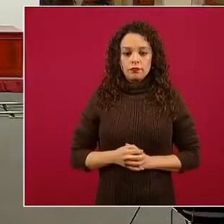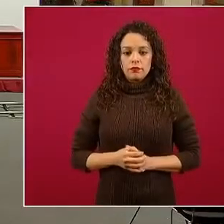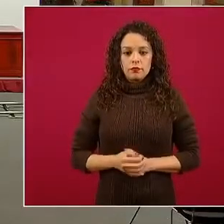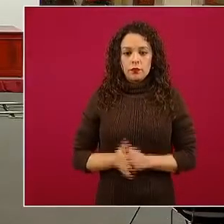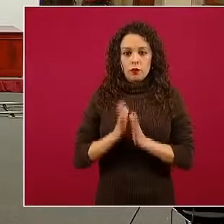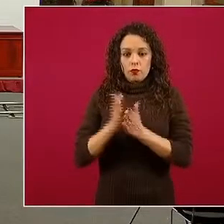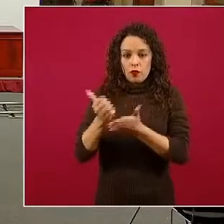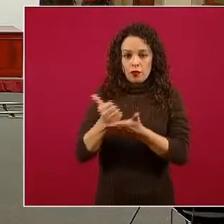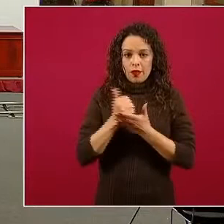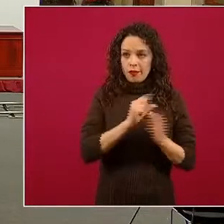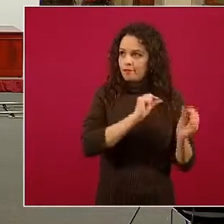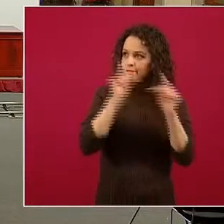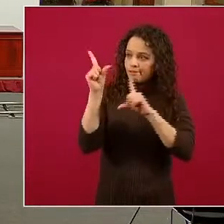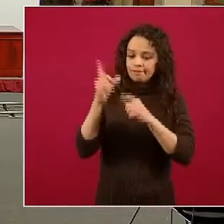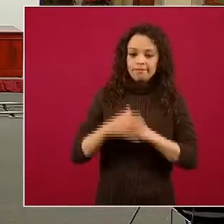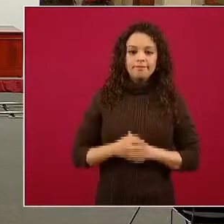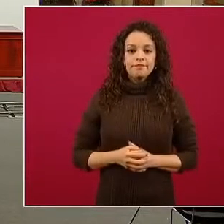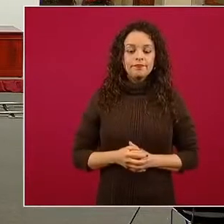favor.